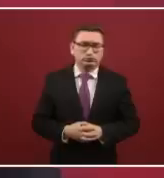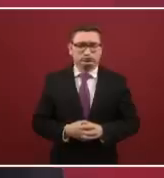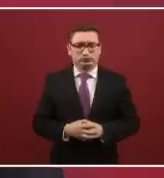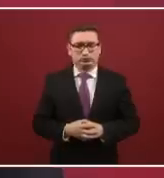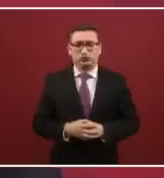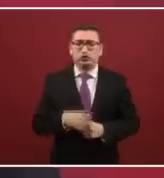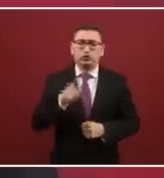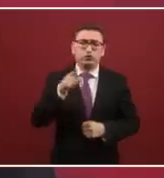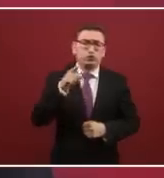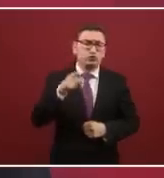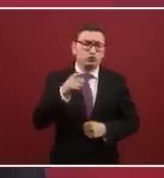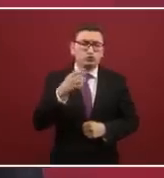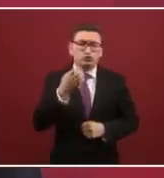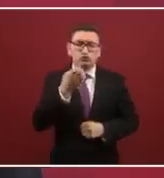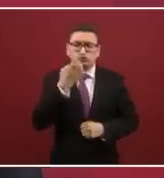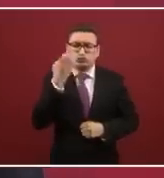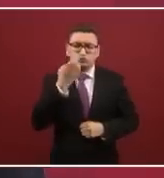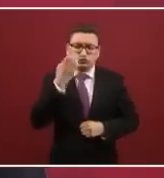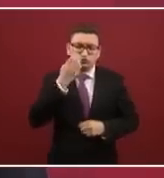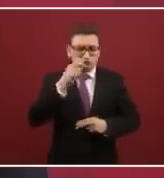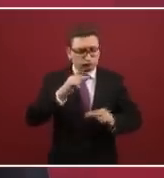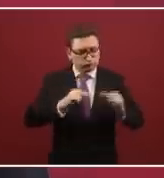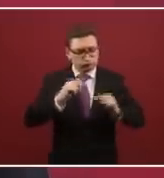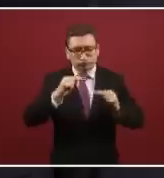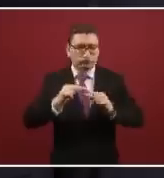¿Qué nivel académico tienes?